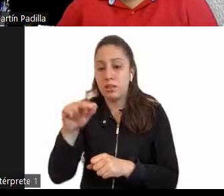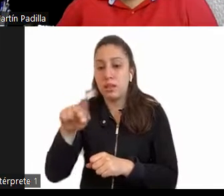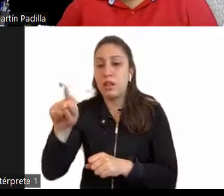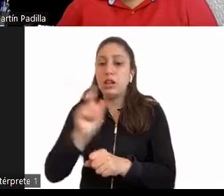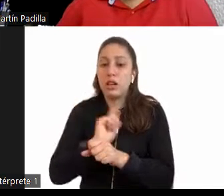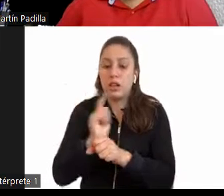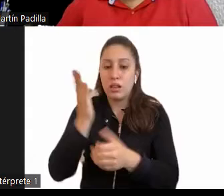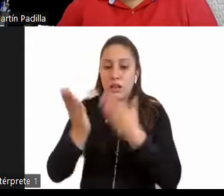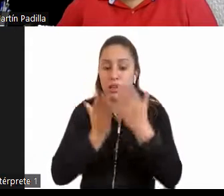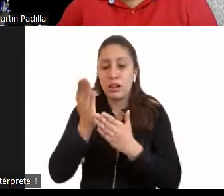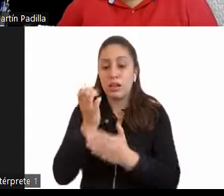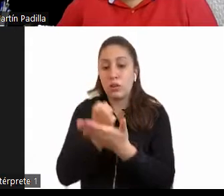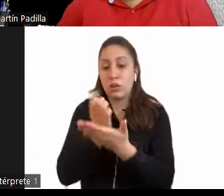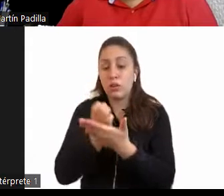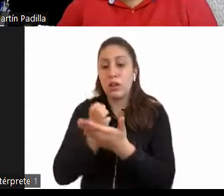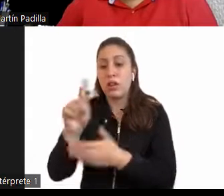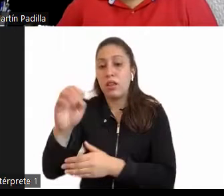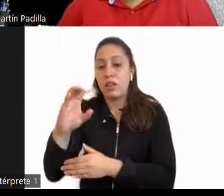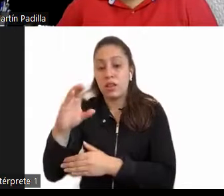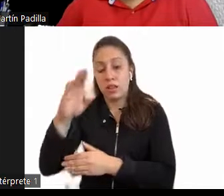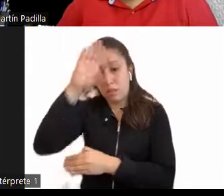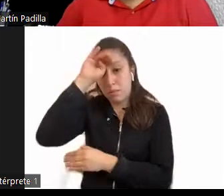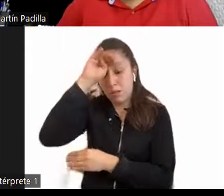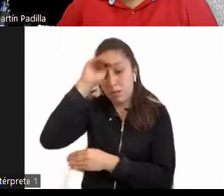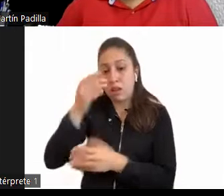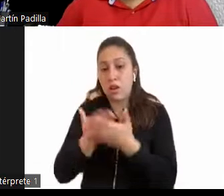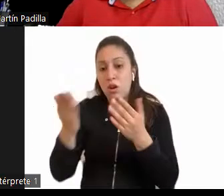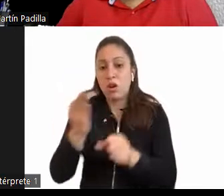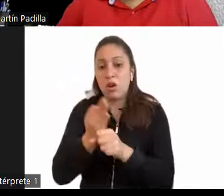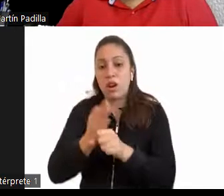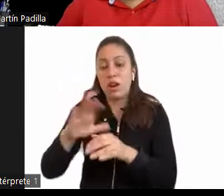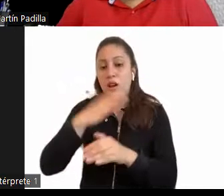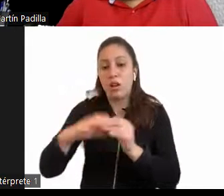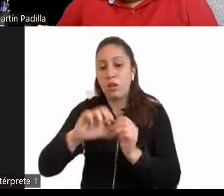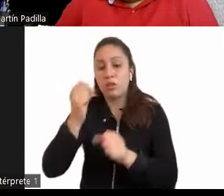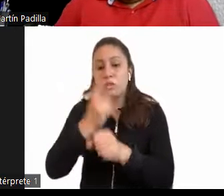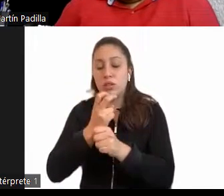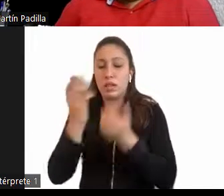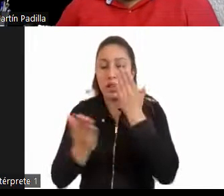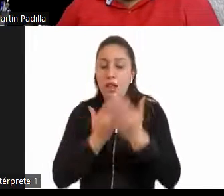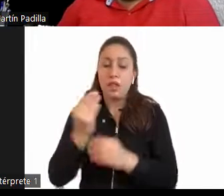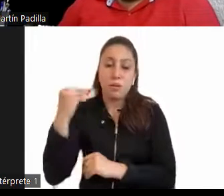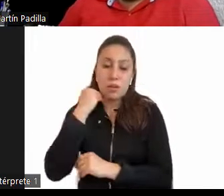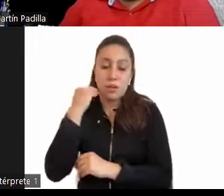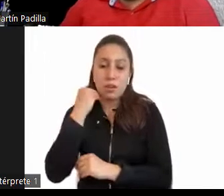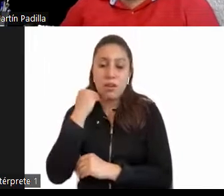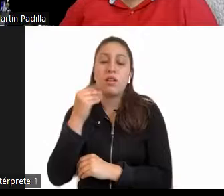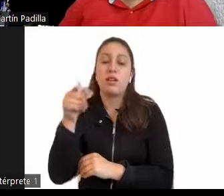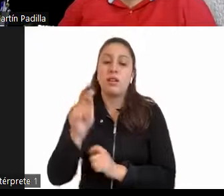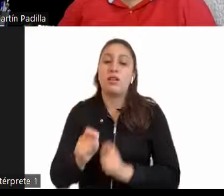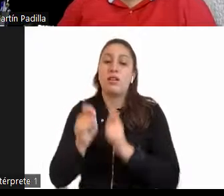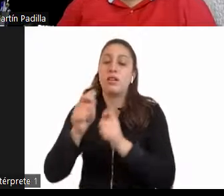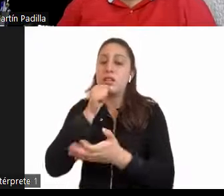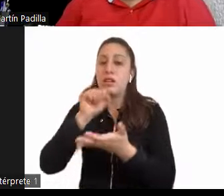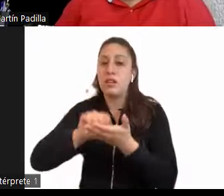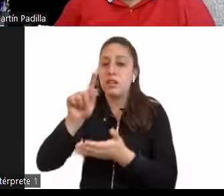Instituto Tecnológico de Estudios Superiores Monterrey y actualmente está concluyendo la licenciatura en Derecho, se integrará como el secretario técnico.